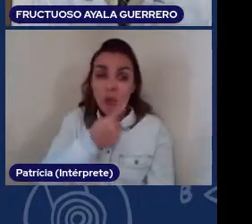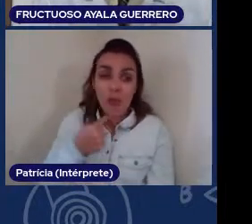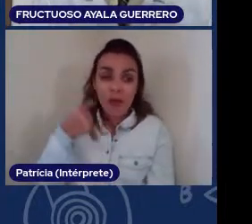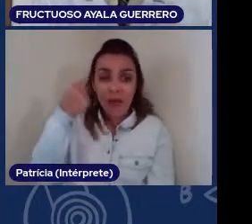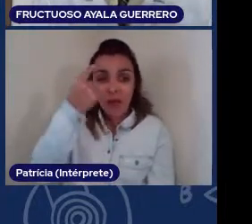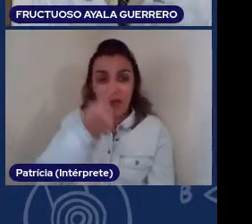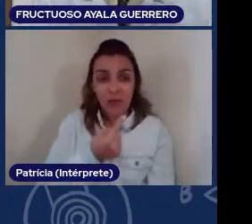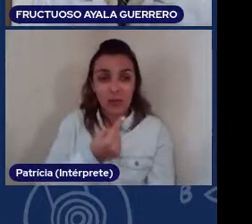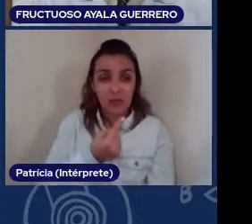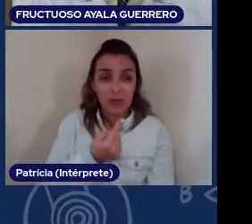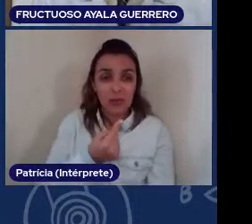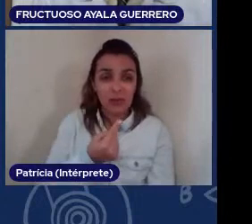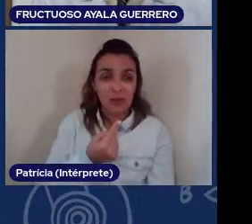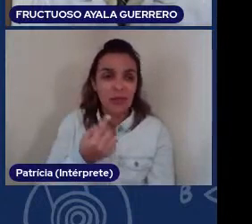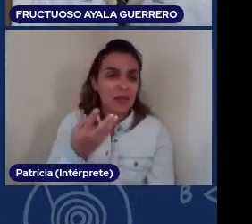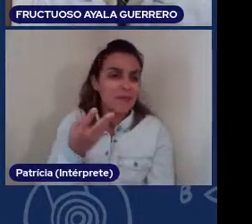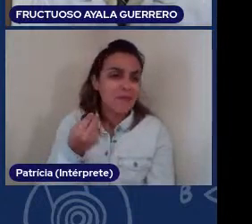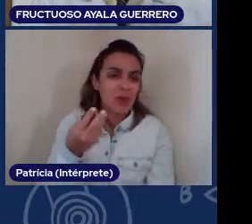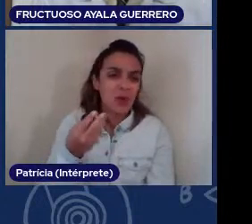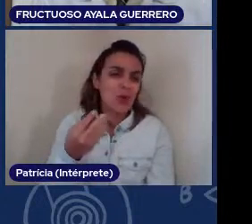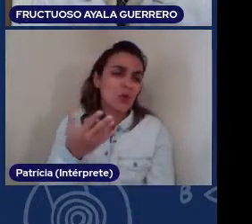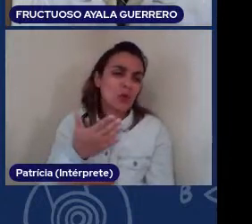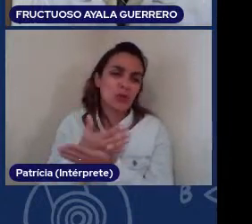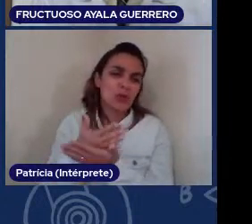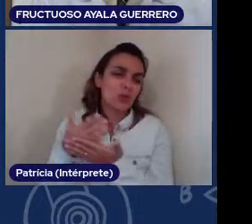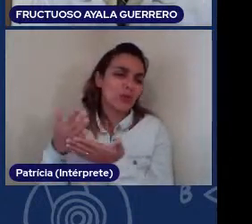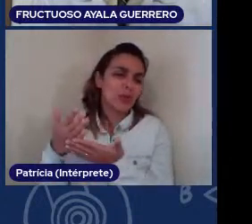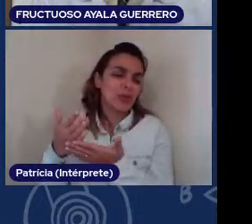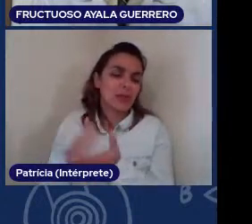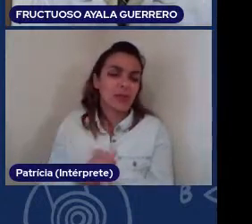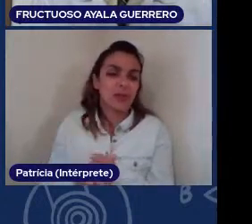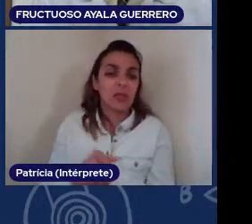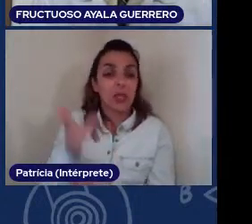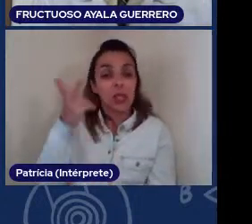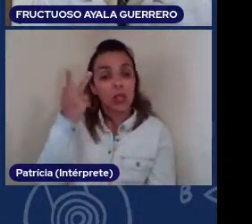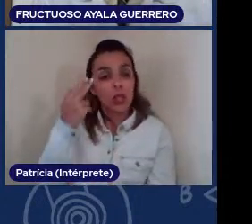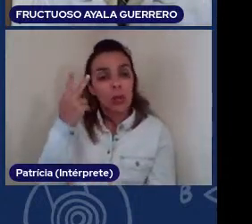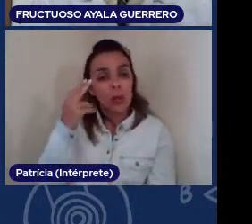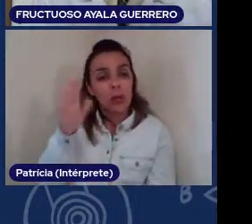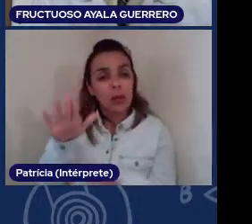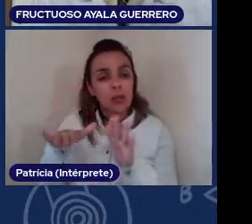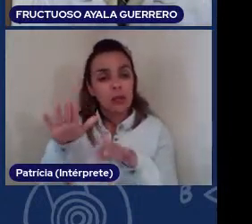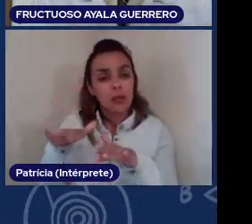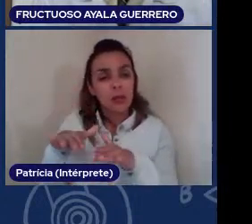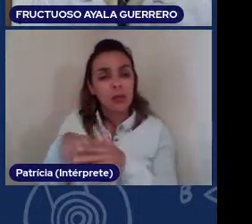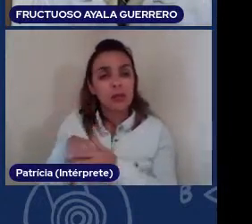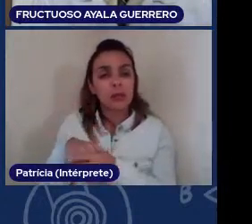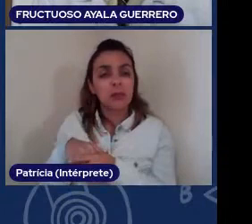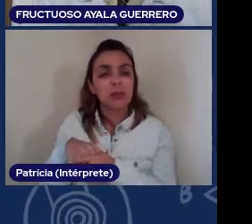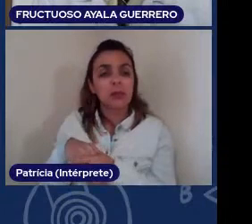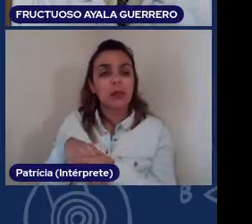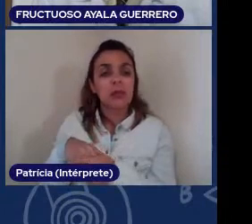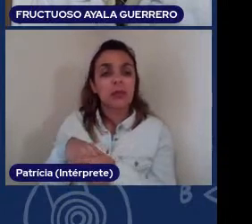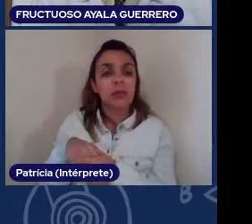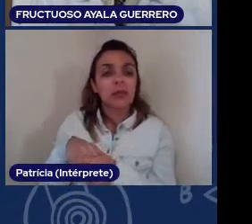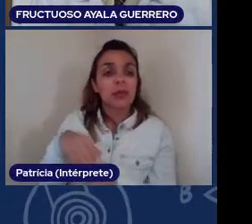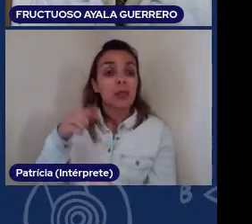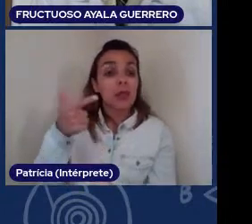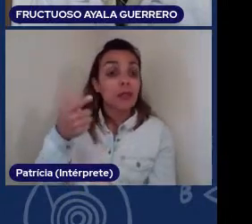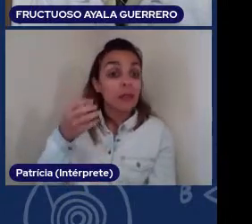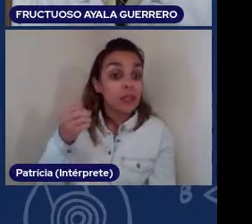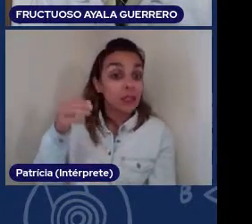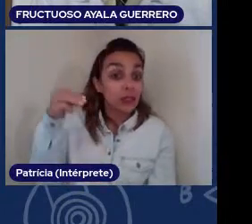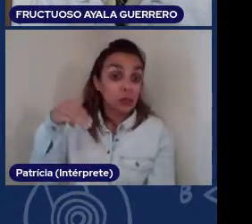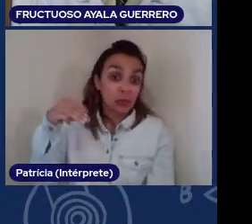se extendió mucho el inicio del sueño. Normalmente en promedio son como 20 minutos, pero en